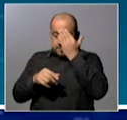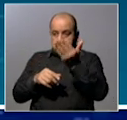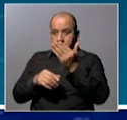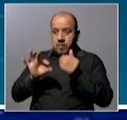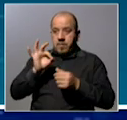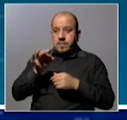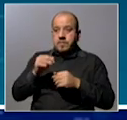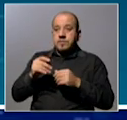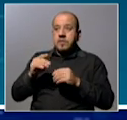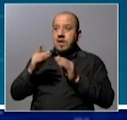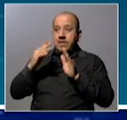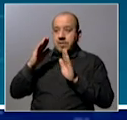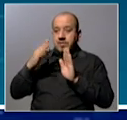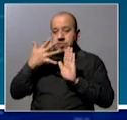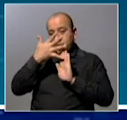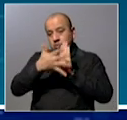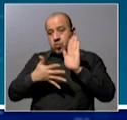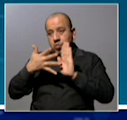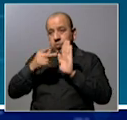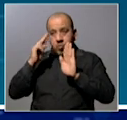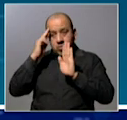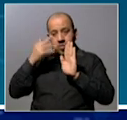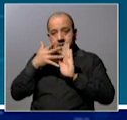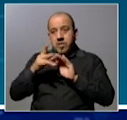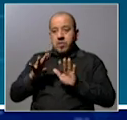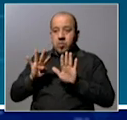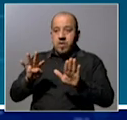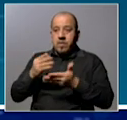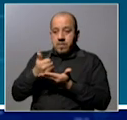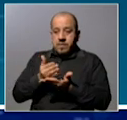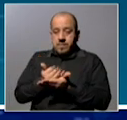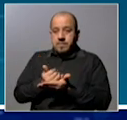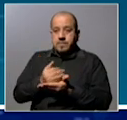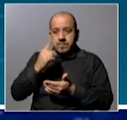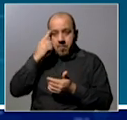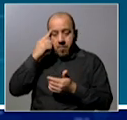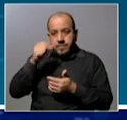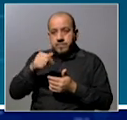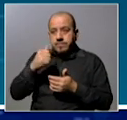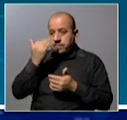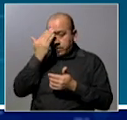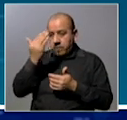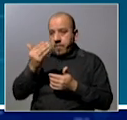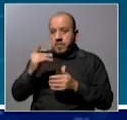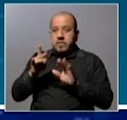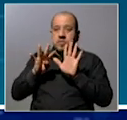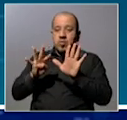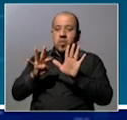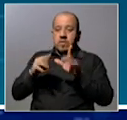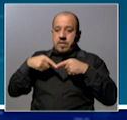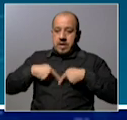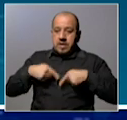ganó en 9 departamentos. Es impensable creer que, bueno, que el Frente Amplio vaya a ganar 9